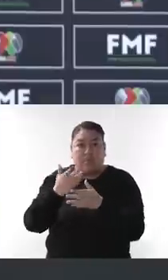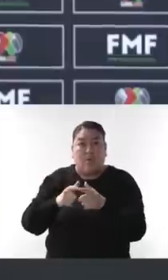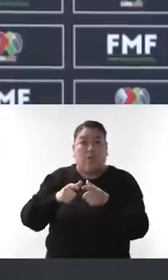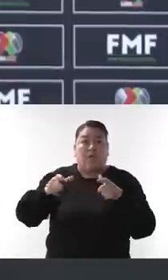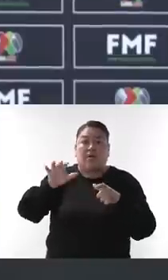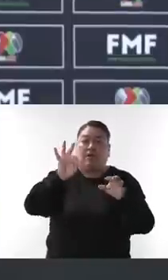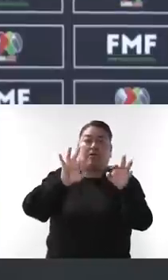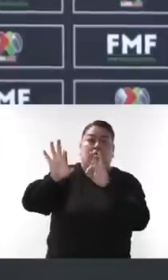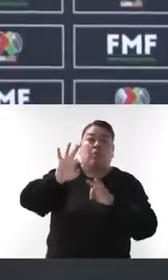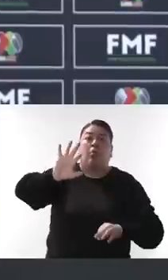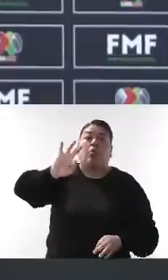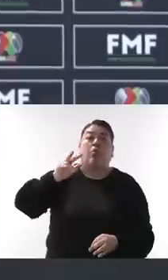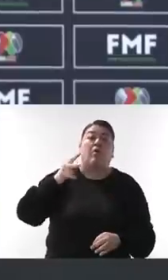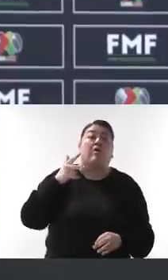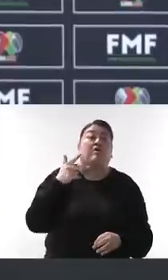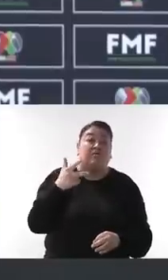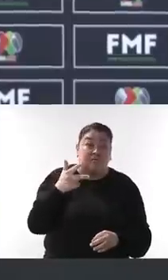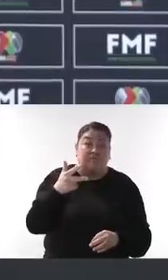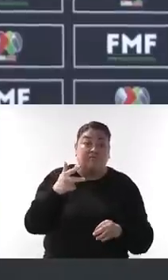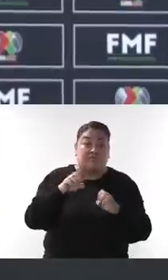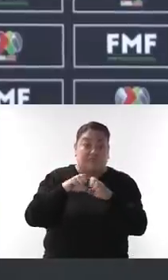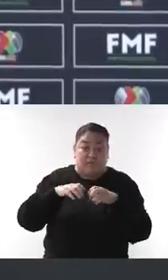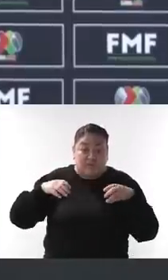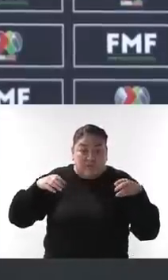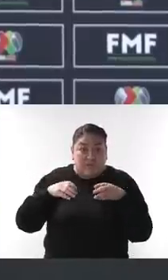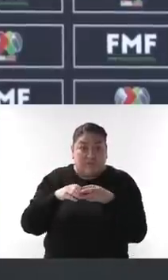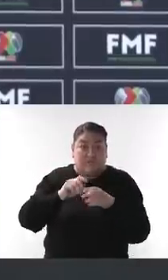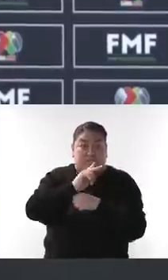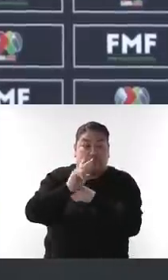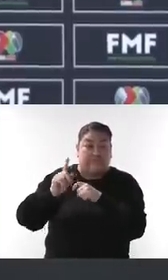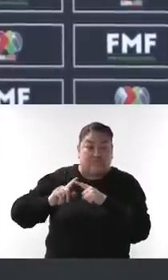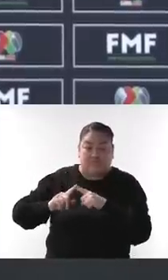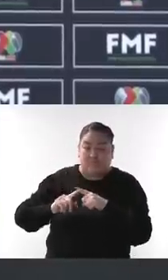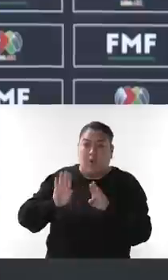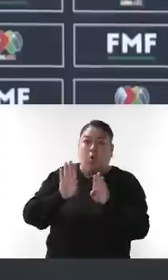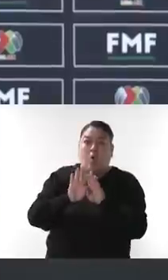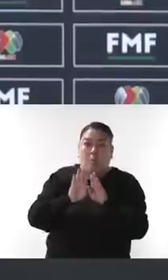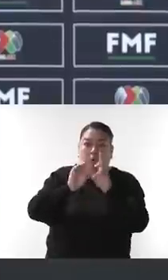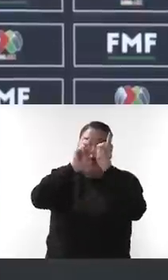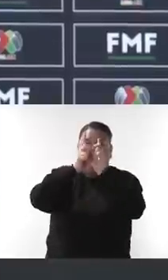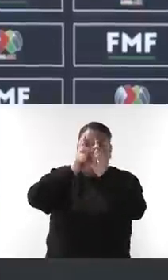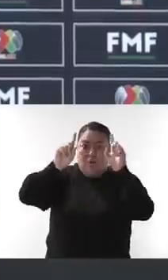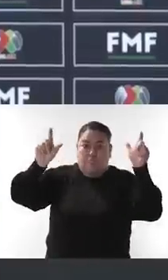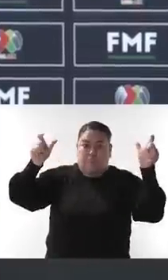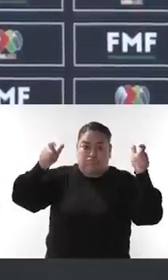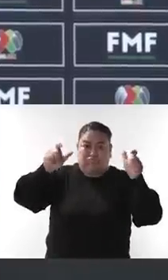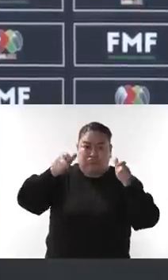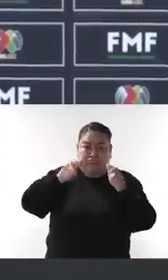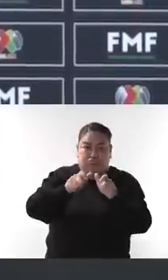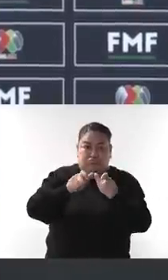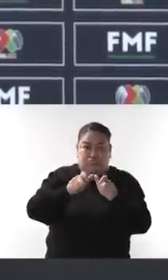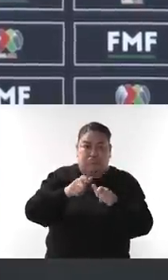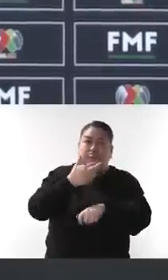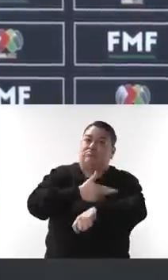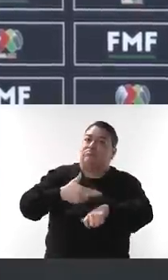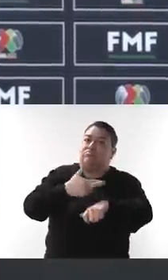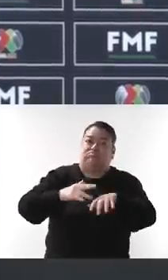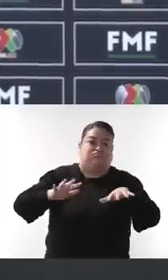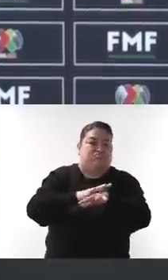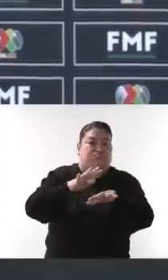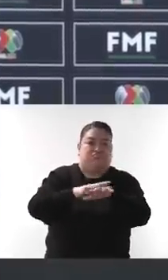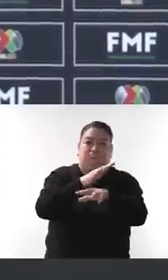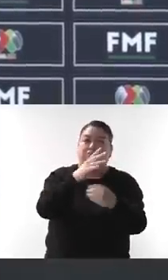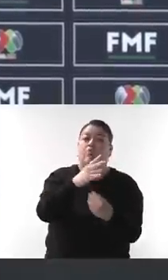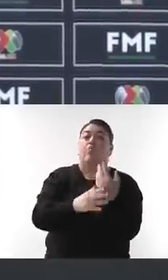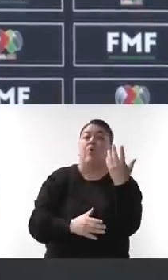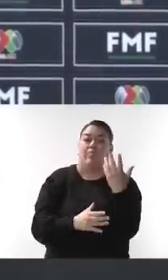a la fase final de la Copa del Mundo, cambiarán los procesos eliminatorios en todas las confederaciones del planeta. Y